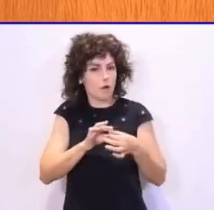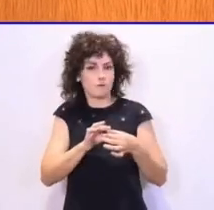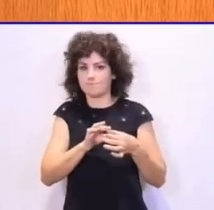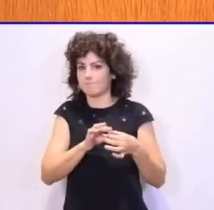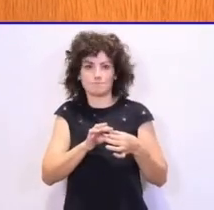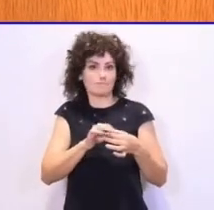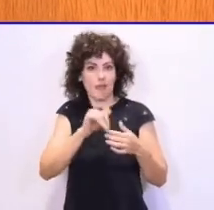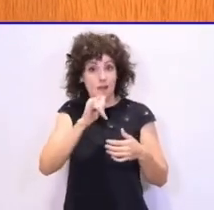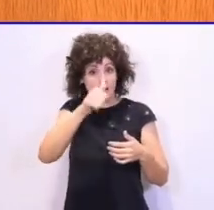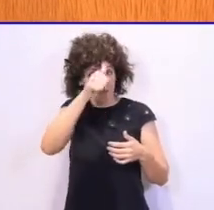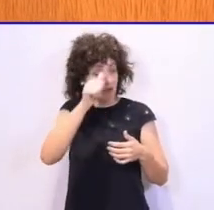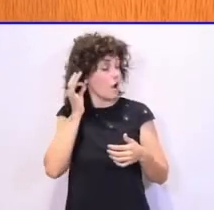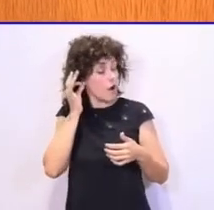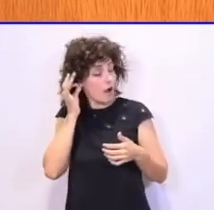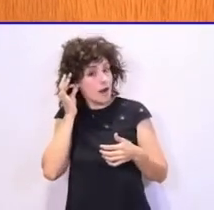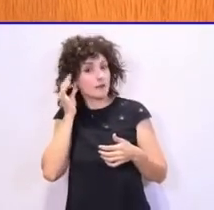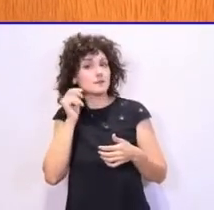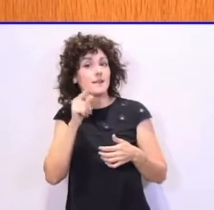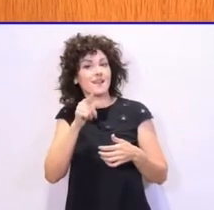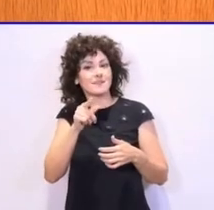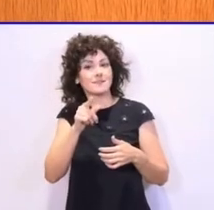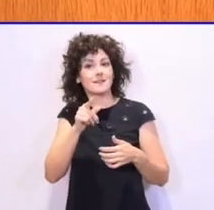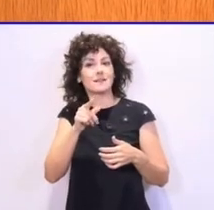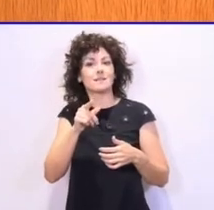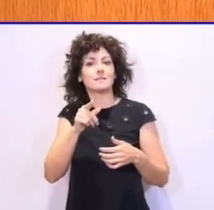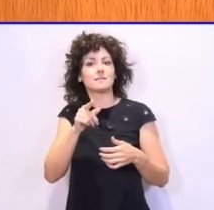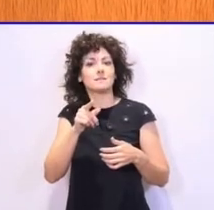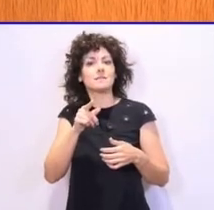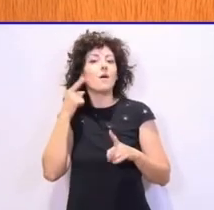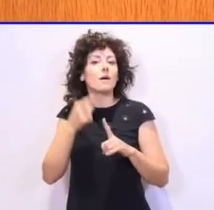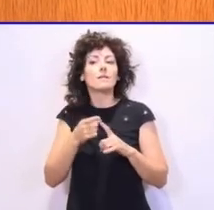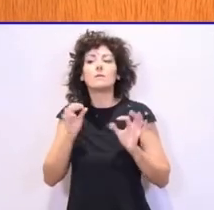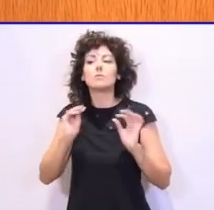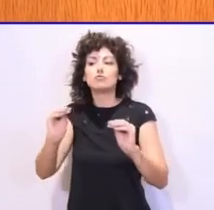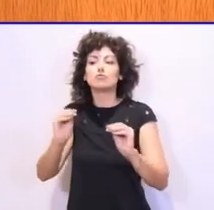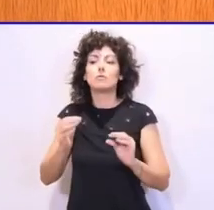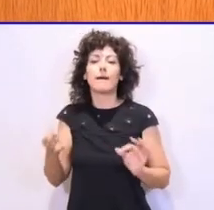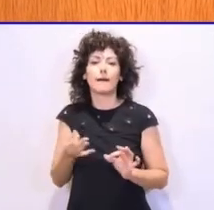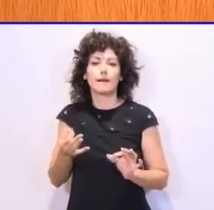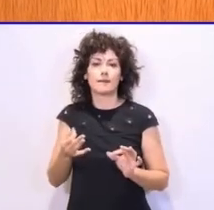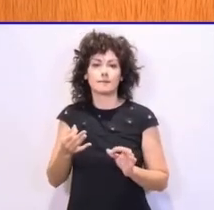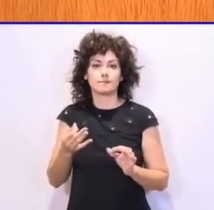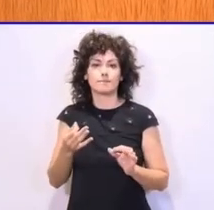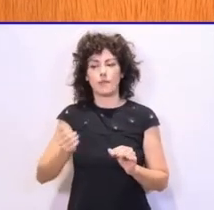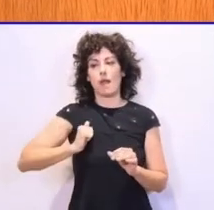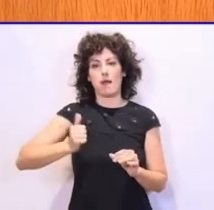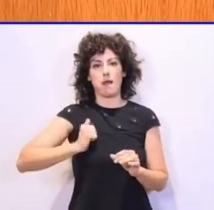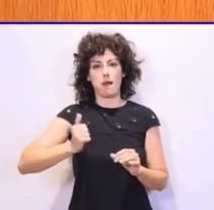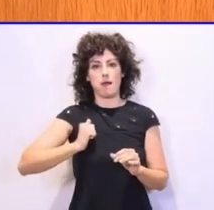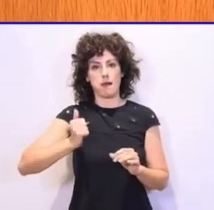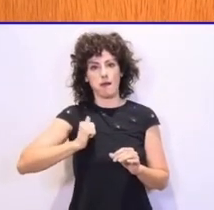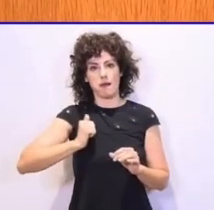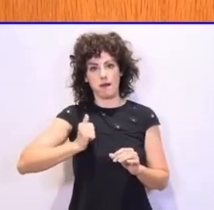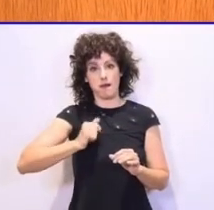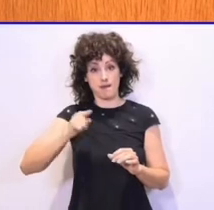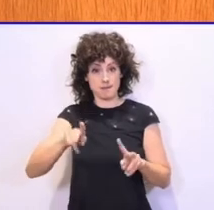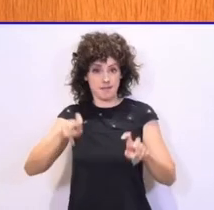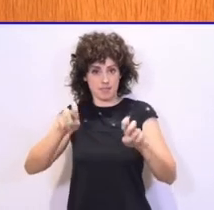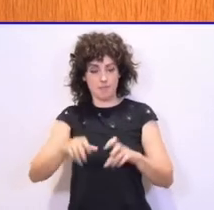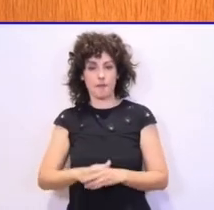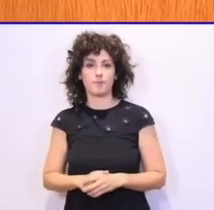riojanas en este trámite en una e utilización como decía de este eh de esta cuestión